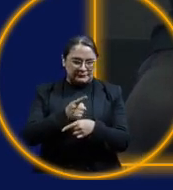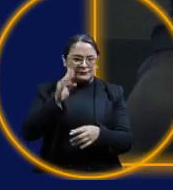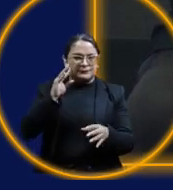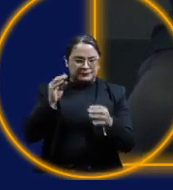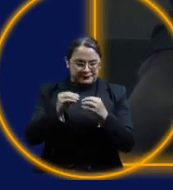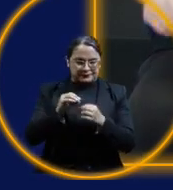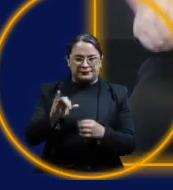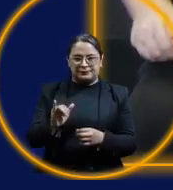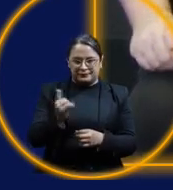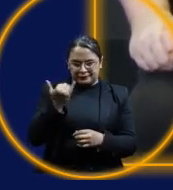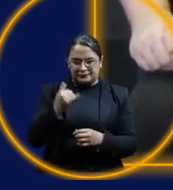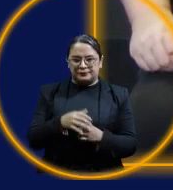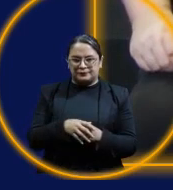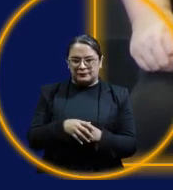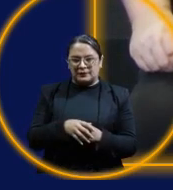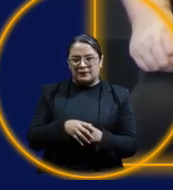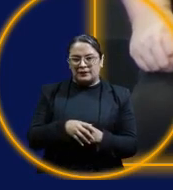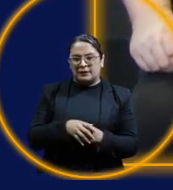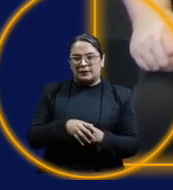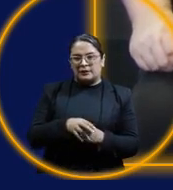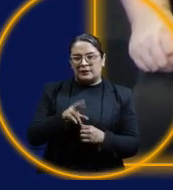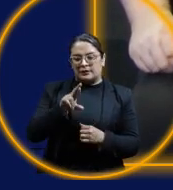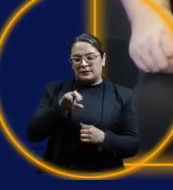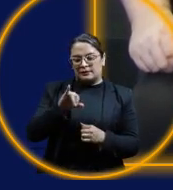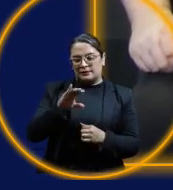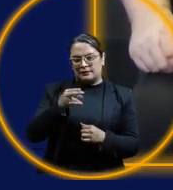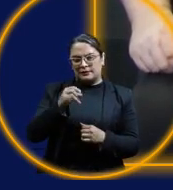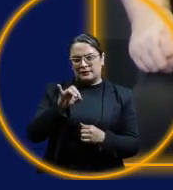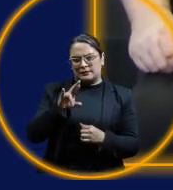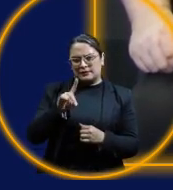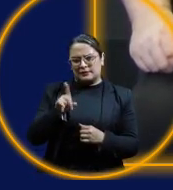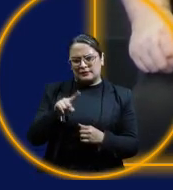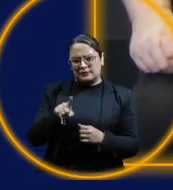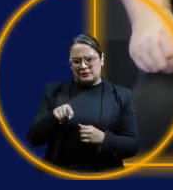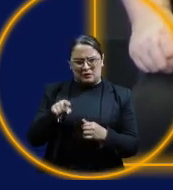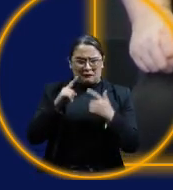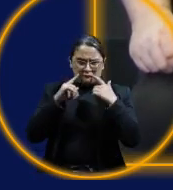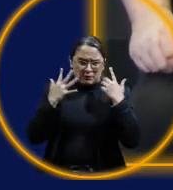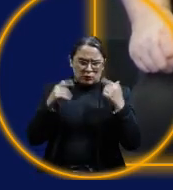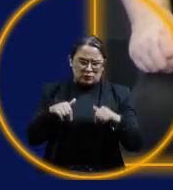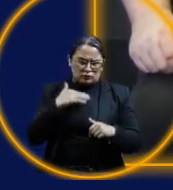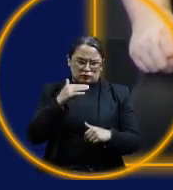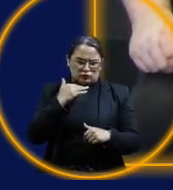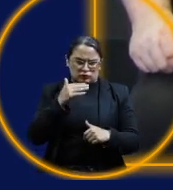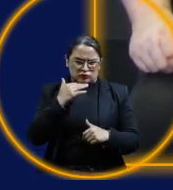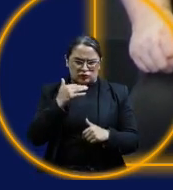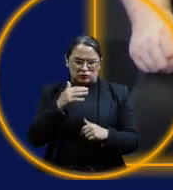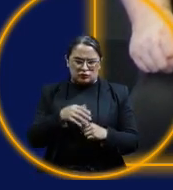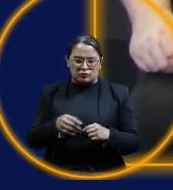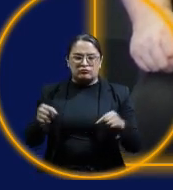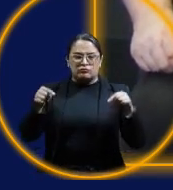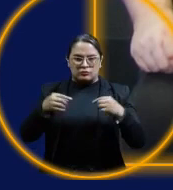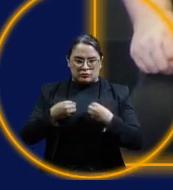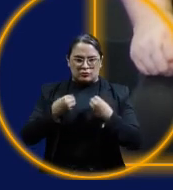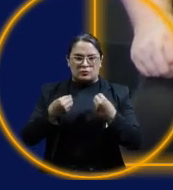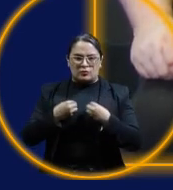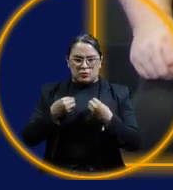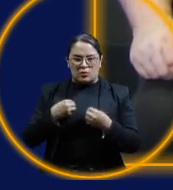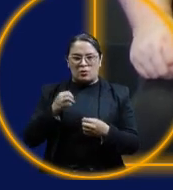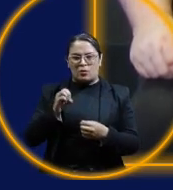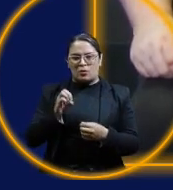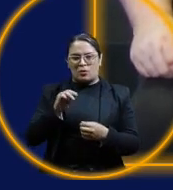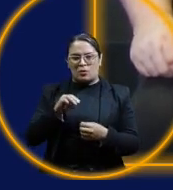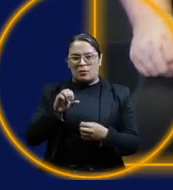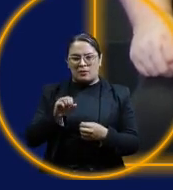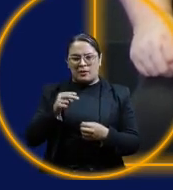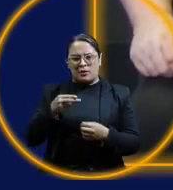realmente yo diría a phi richards Yo creo que es un gran ejemplo ell yo no sé si es popular aquí pero yo vivía en omo cuando ella